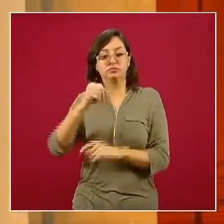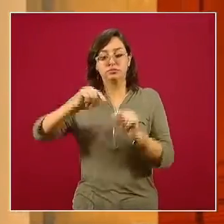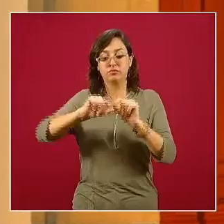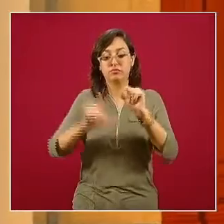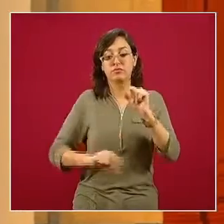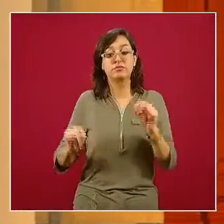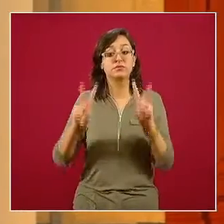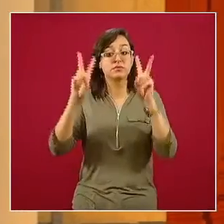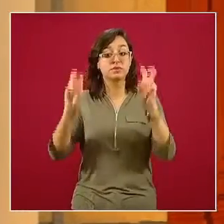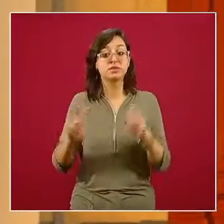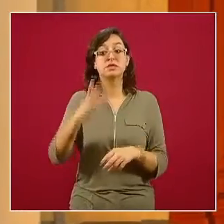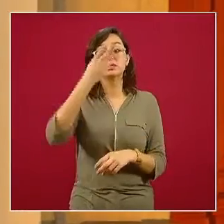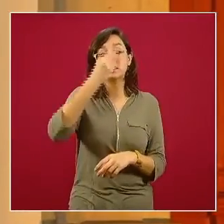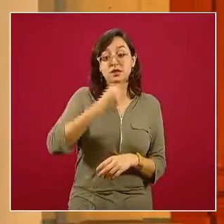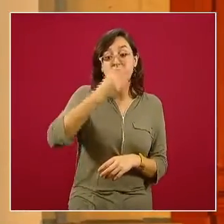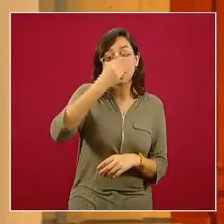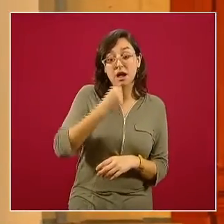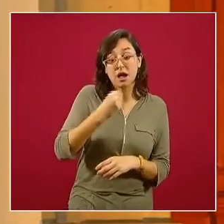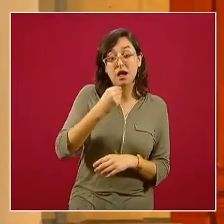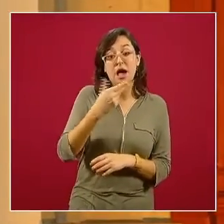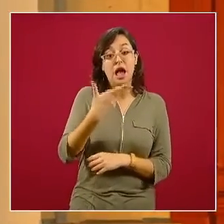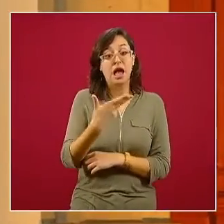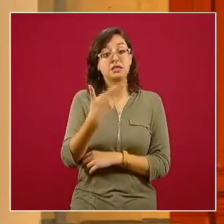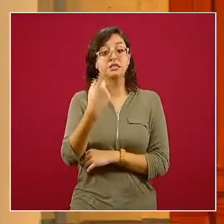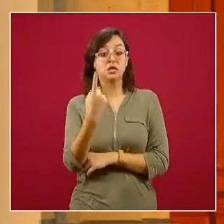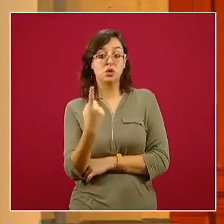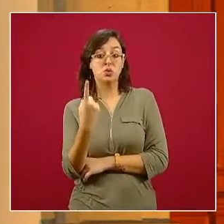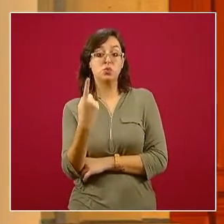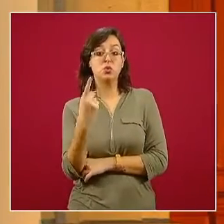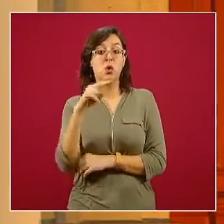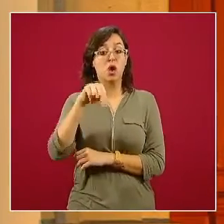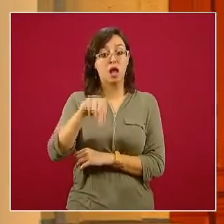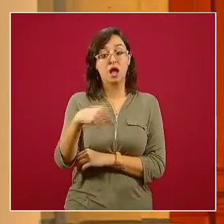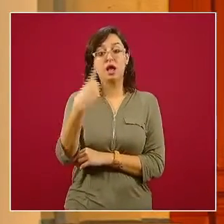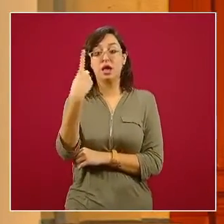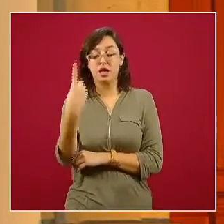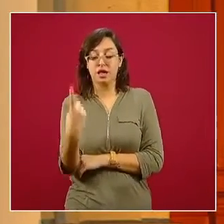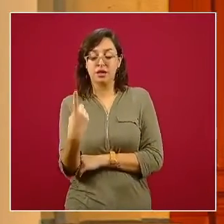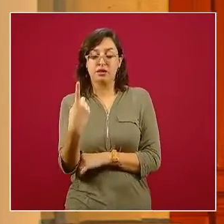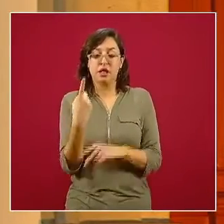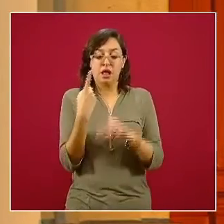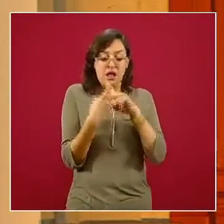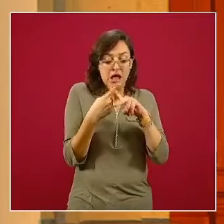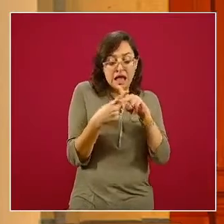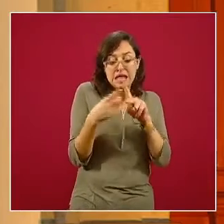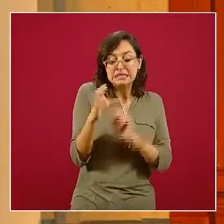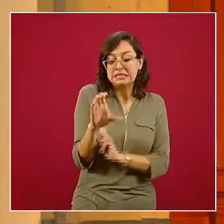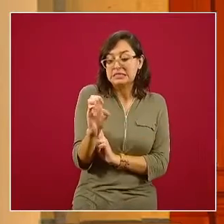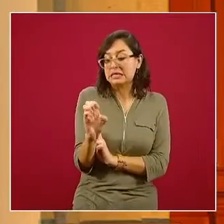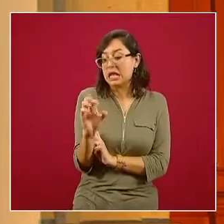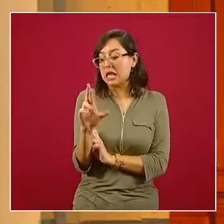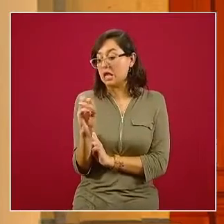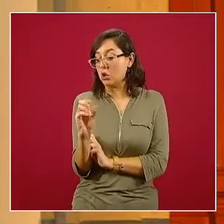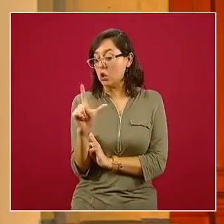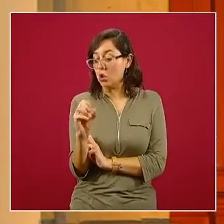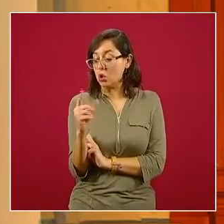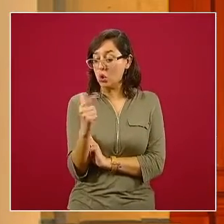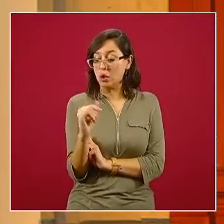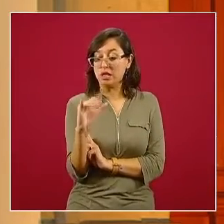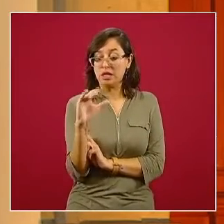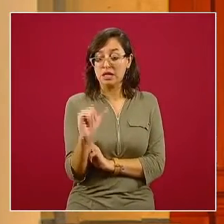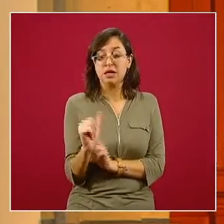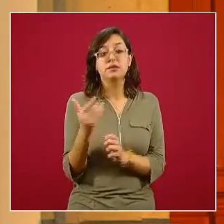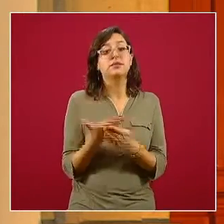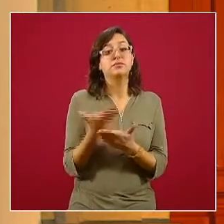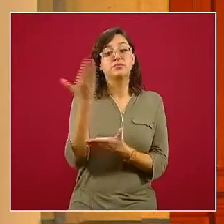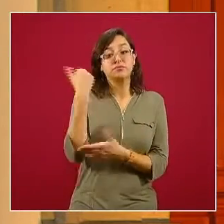México. Este estudio, que es un estudio de una encuesta serológica, lo hicimos precisamente en esos tiempos con